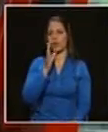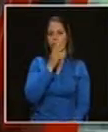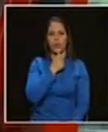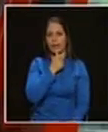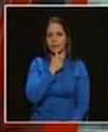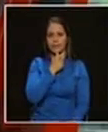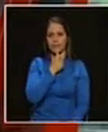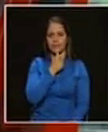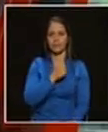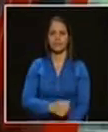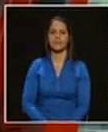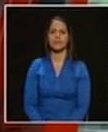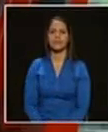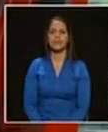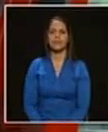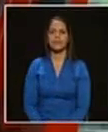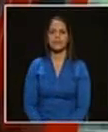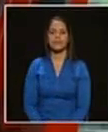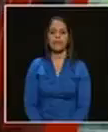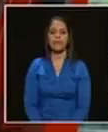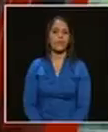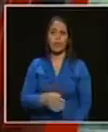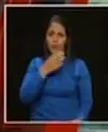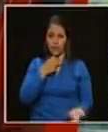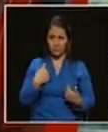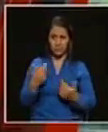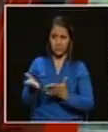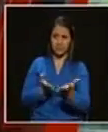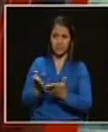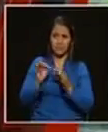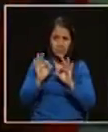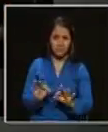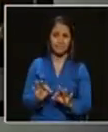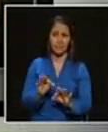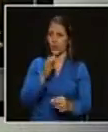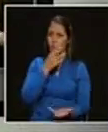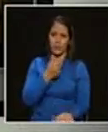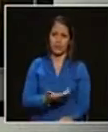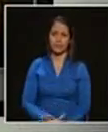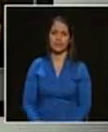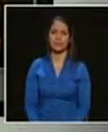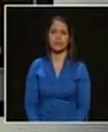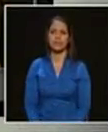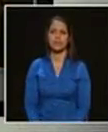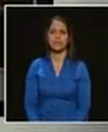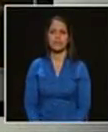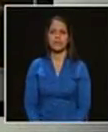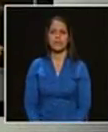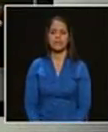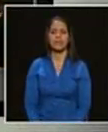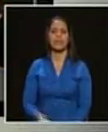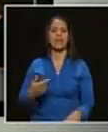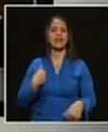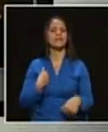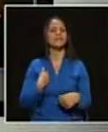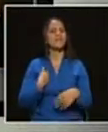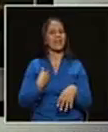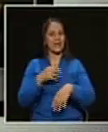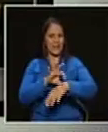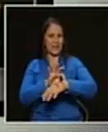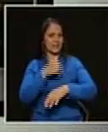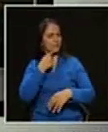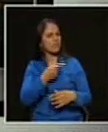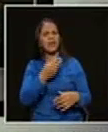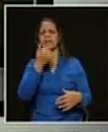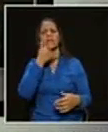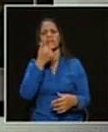señas no es una buena interpretación para la población sorda. Resulta que estuvimos averiguando en la calle qué sabe